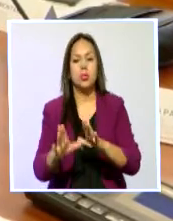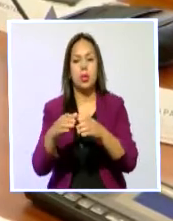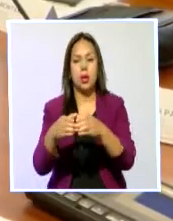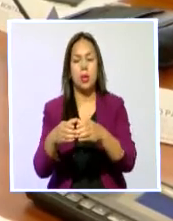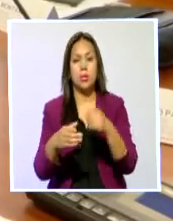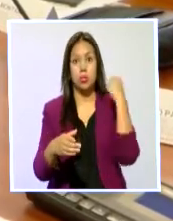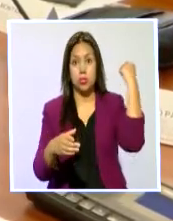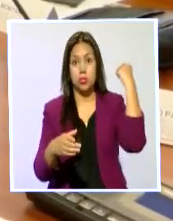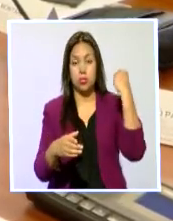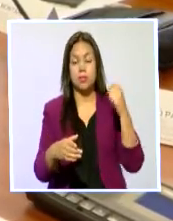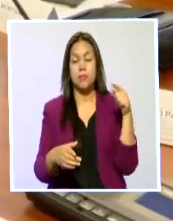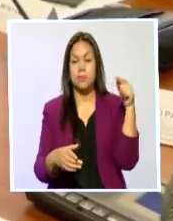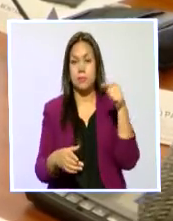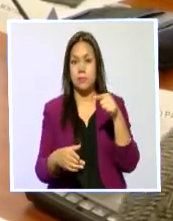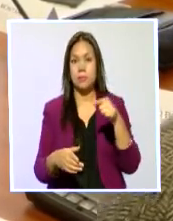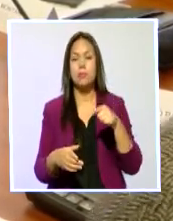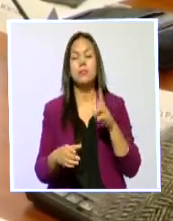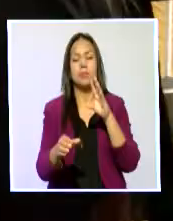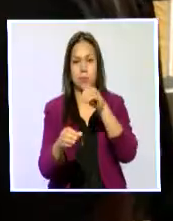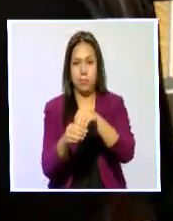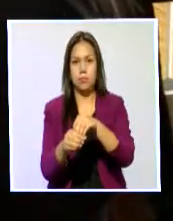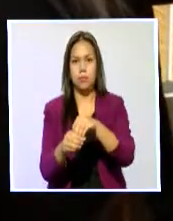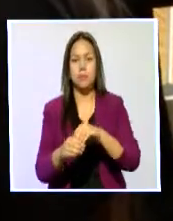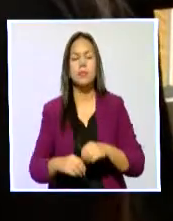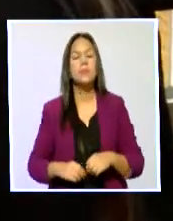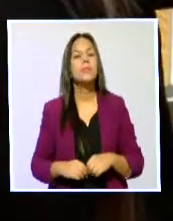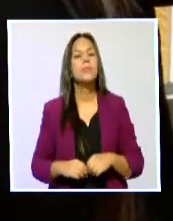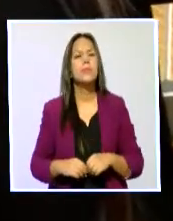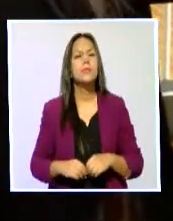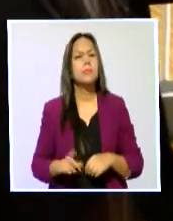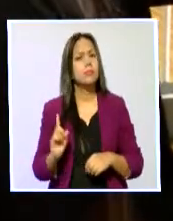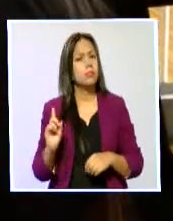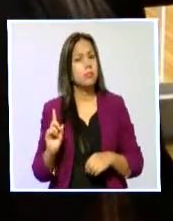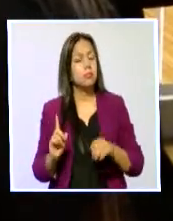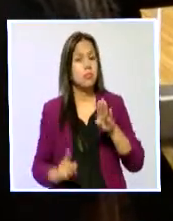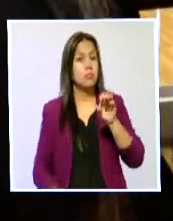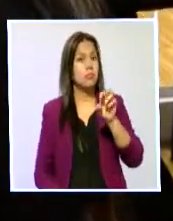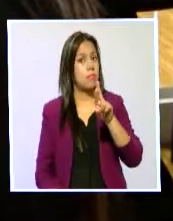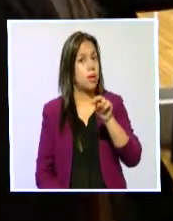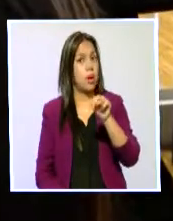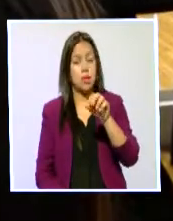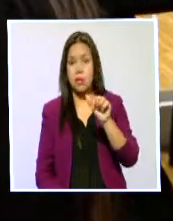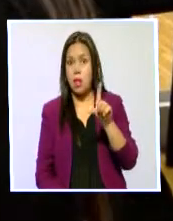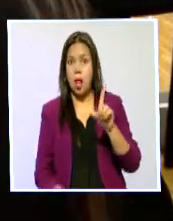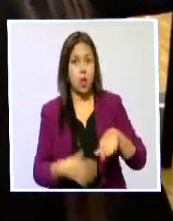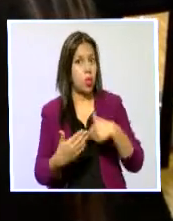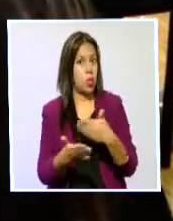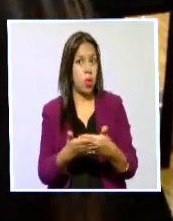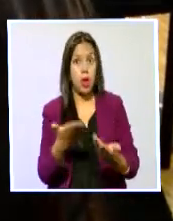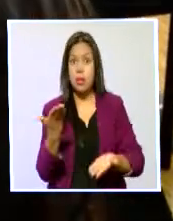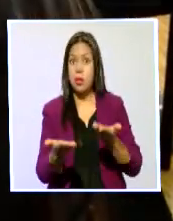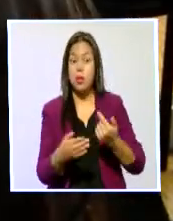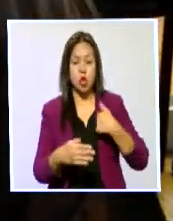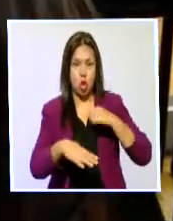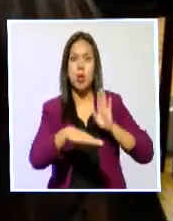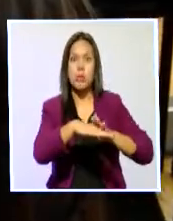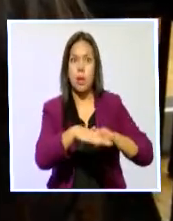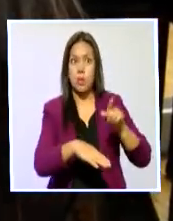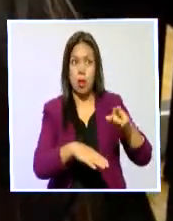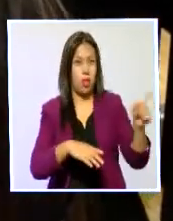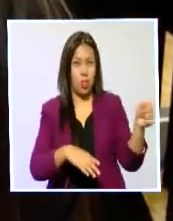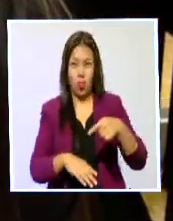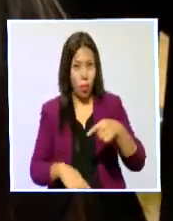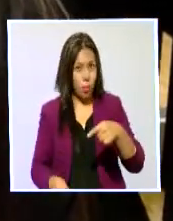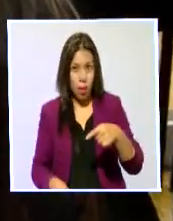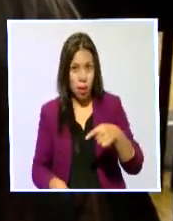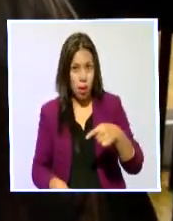Soberanía Alimentaria, de la cual ella forma parte. En el caso de que el señor Bernal no acuda a este llamado, pues